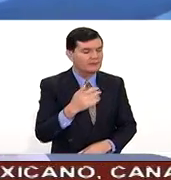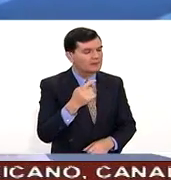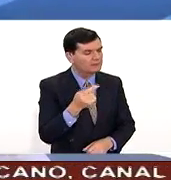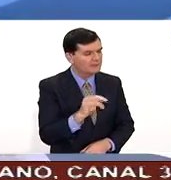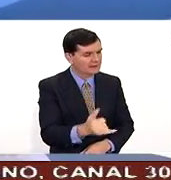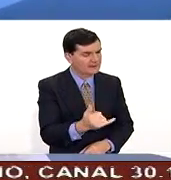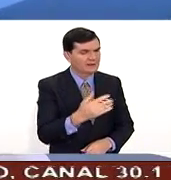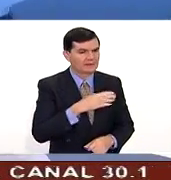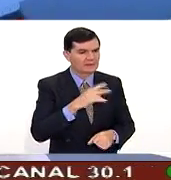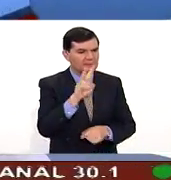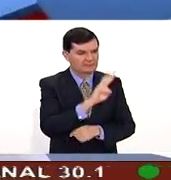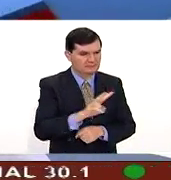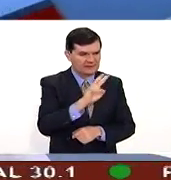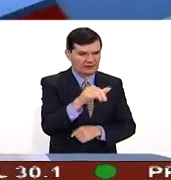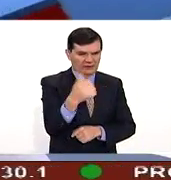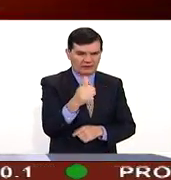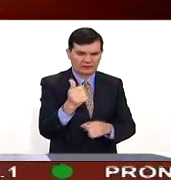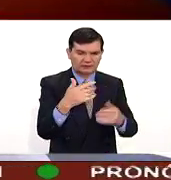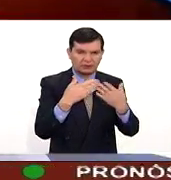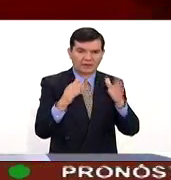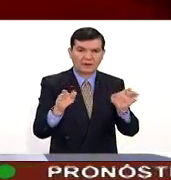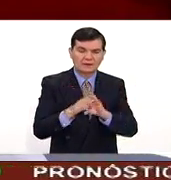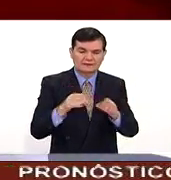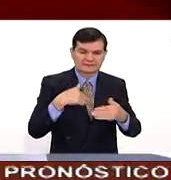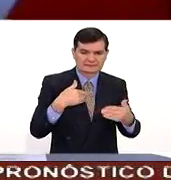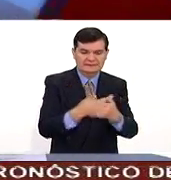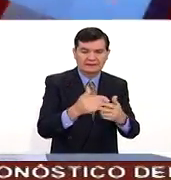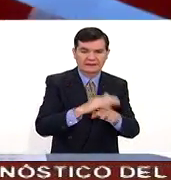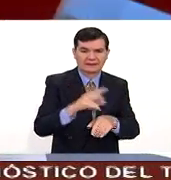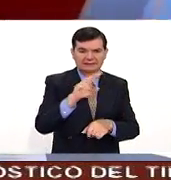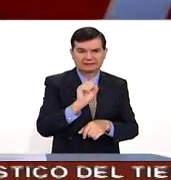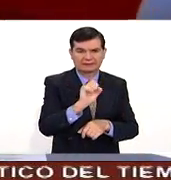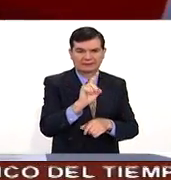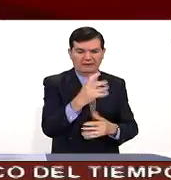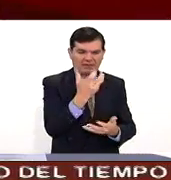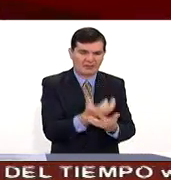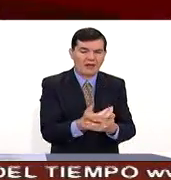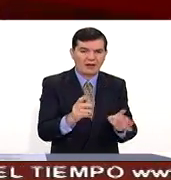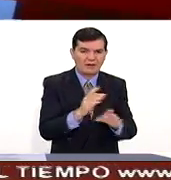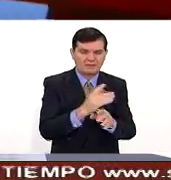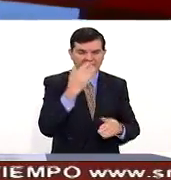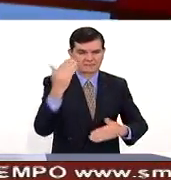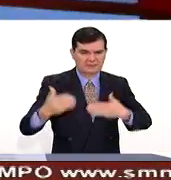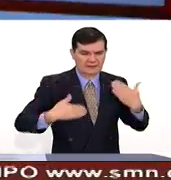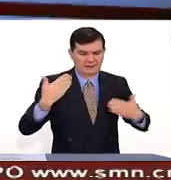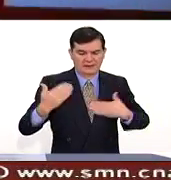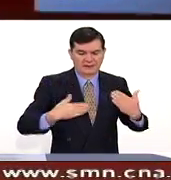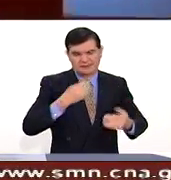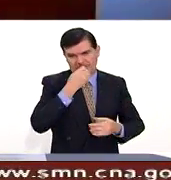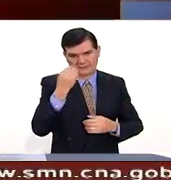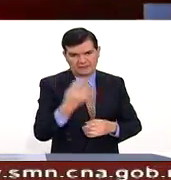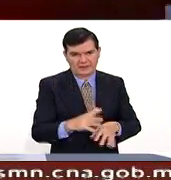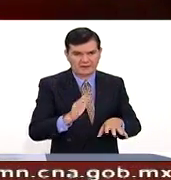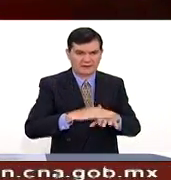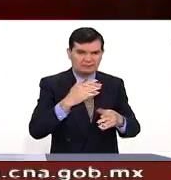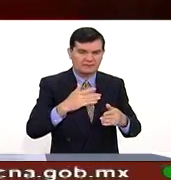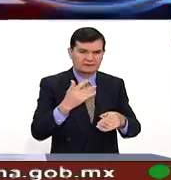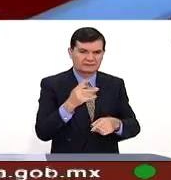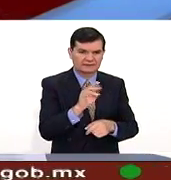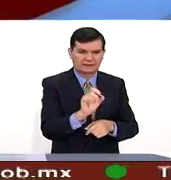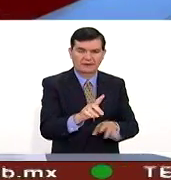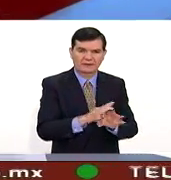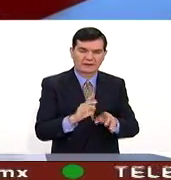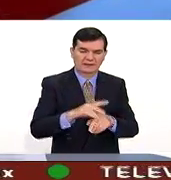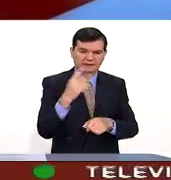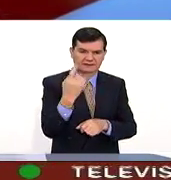Pati. Así es, viernes 11 a las puertas del fin de semana. Espero que tengan un agradable viernes y un agradable fin de semana, ya